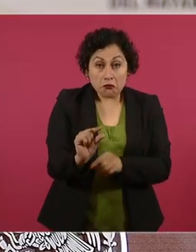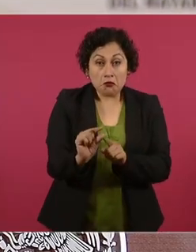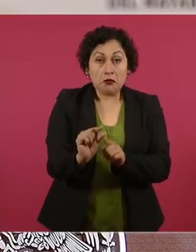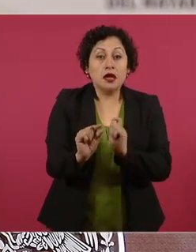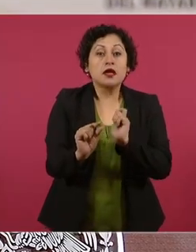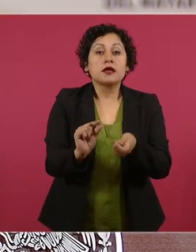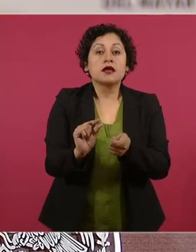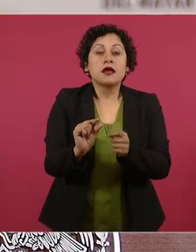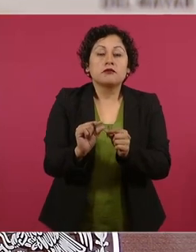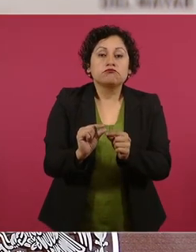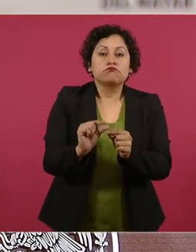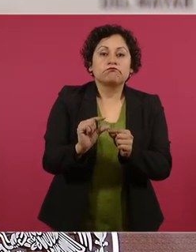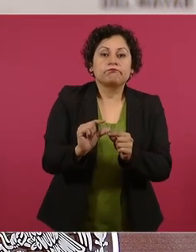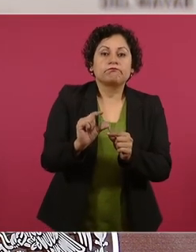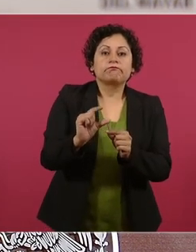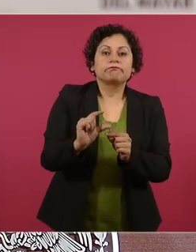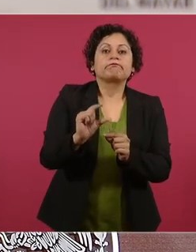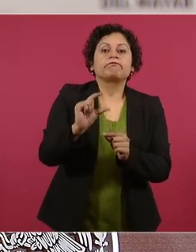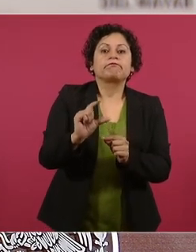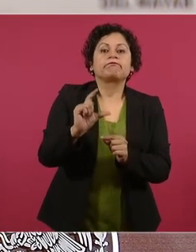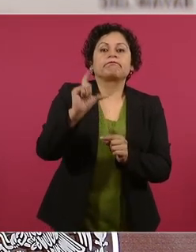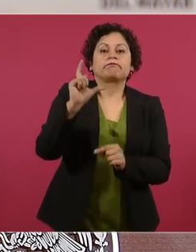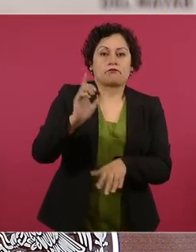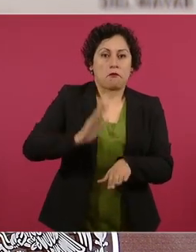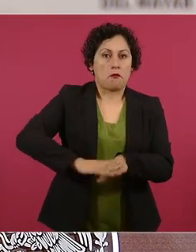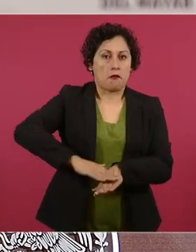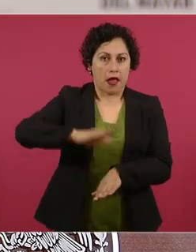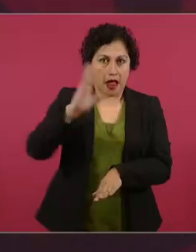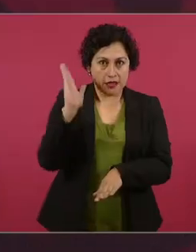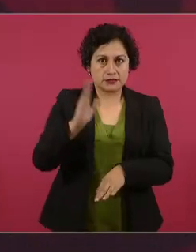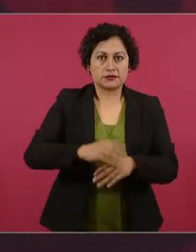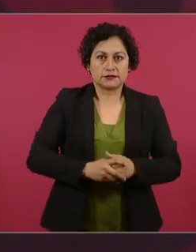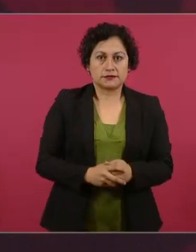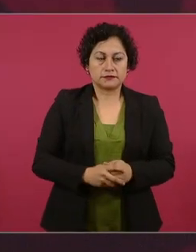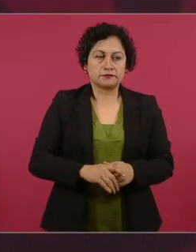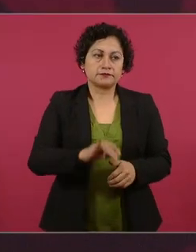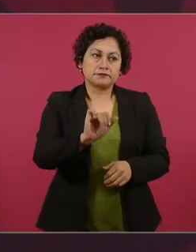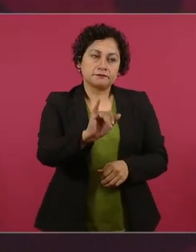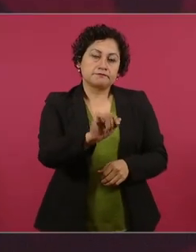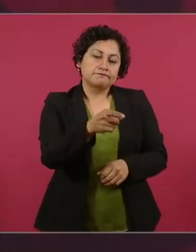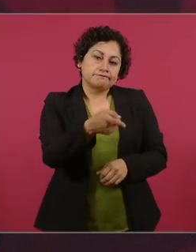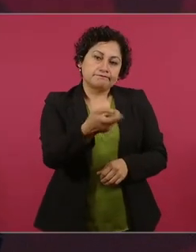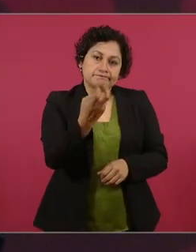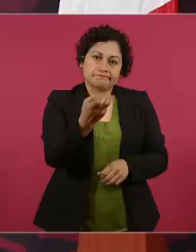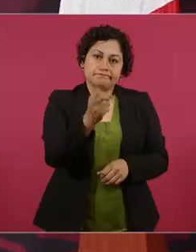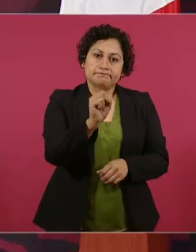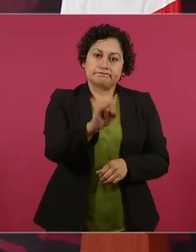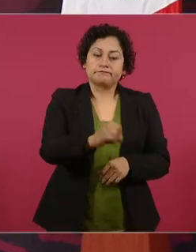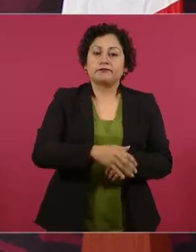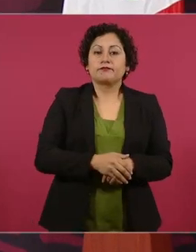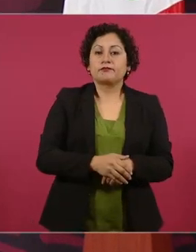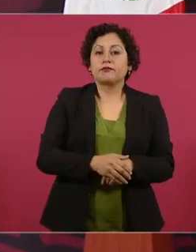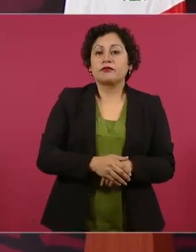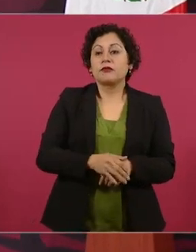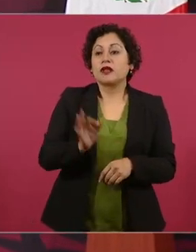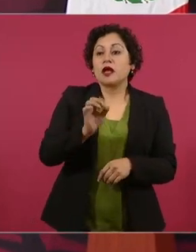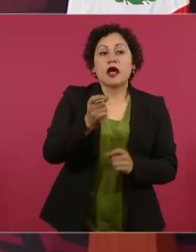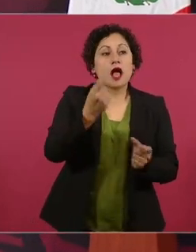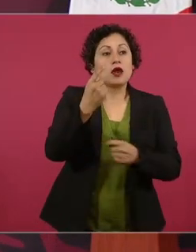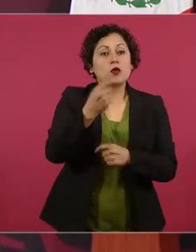incremento porcentual es mayor. Sí, eso sí, sí, sí, sí lo he comprobado, sí. Que a los que ganan